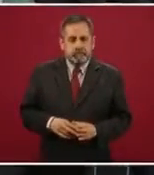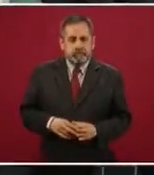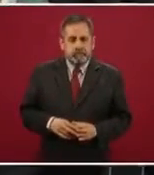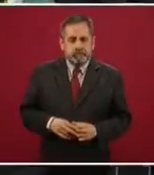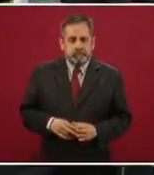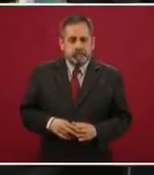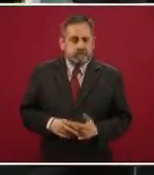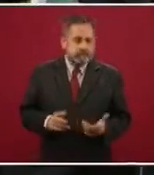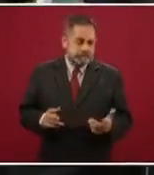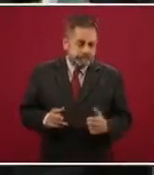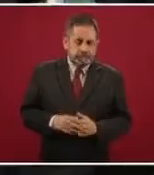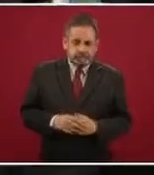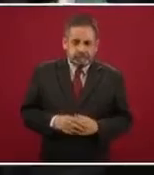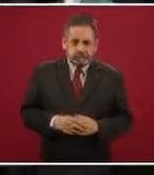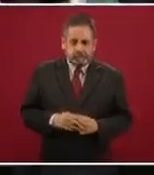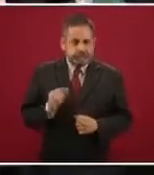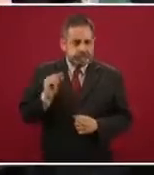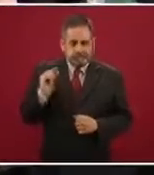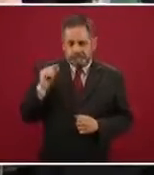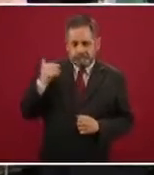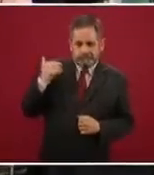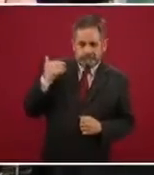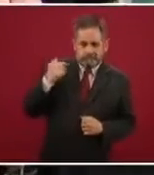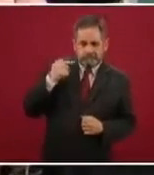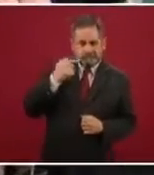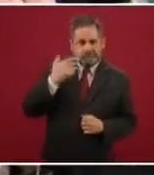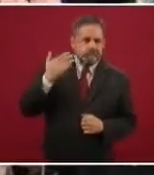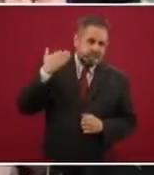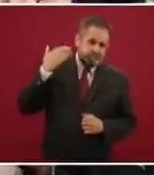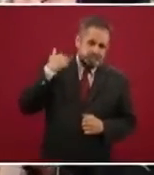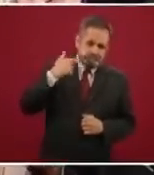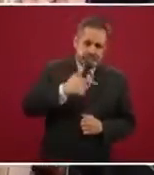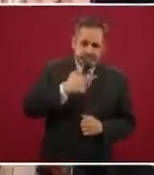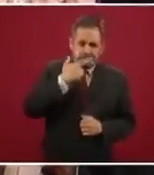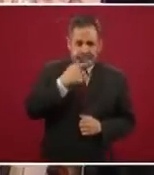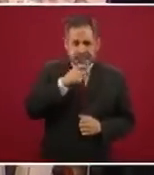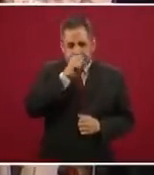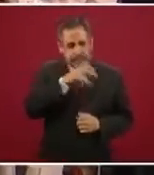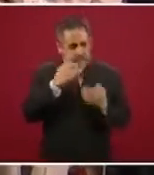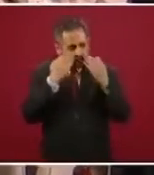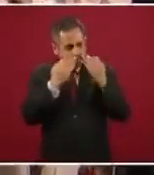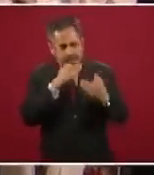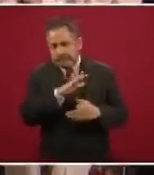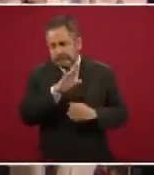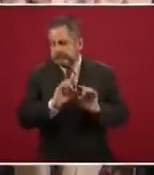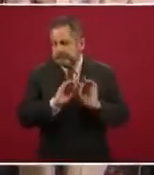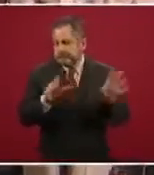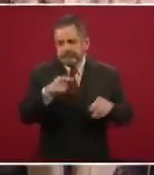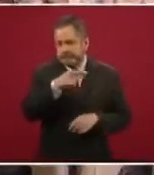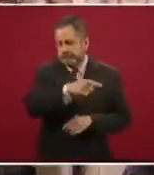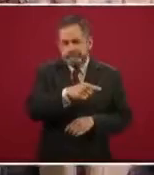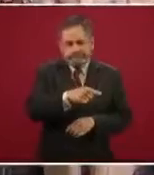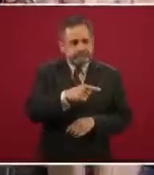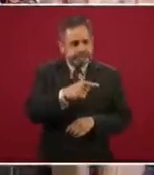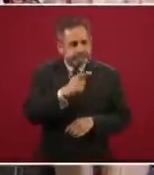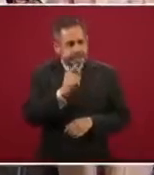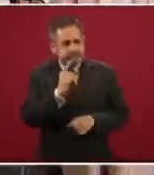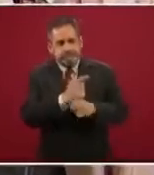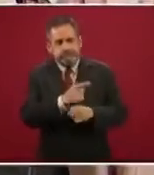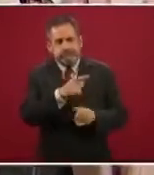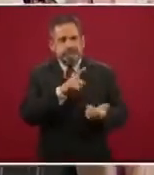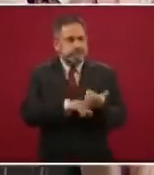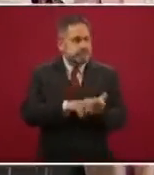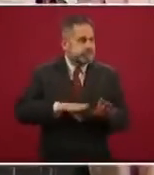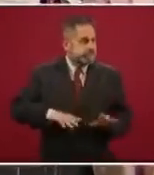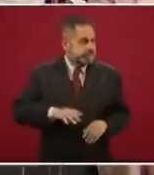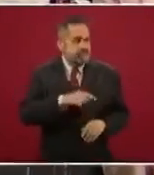Ya sobre los últimos tiempos, pues es evidente la actitud